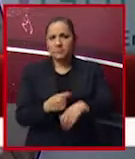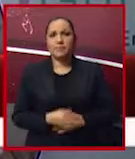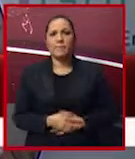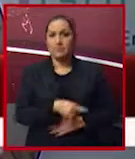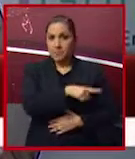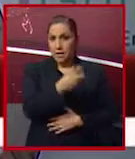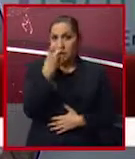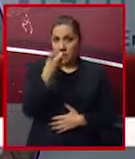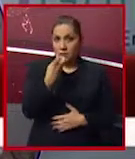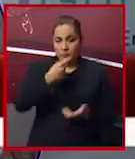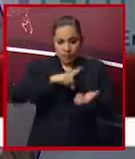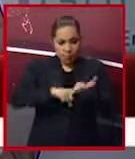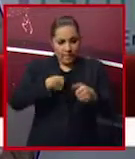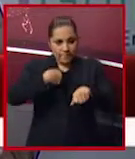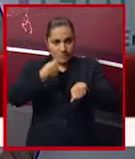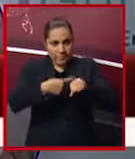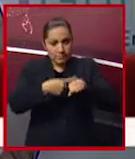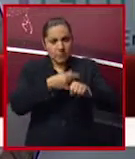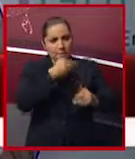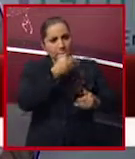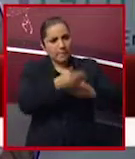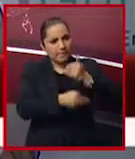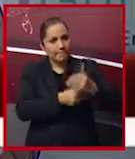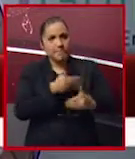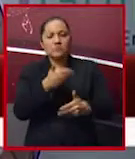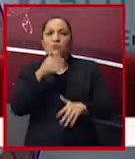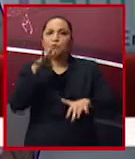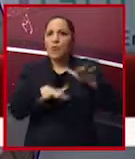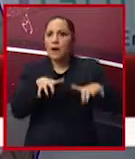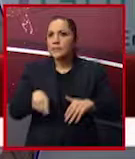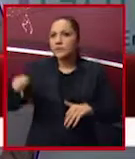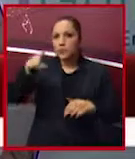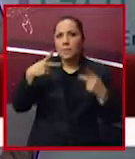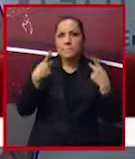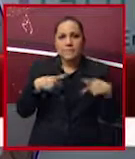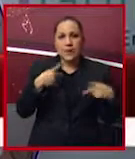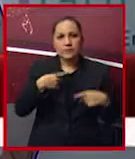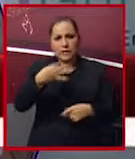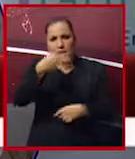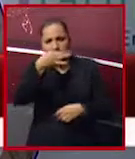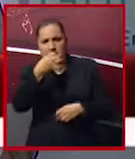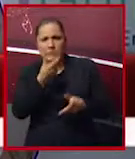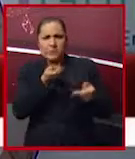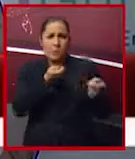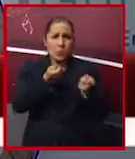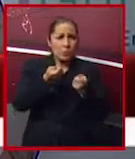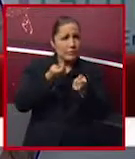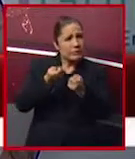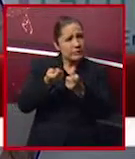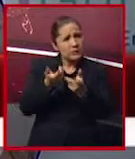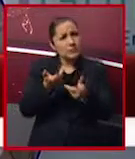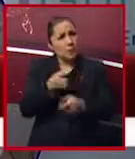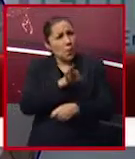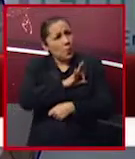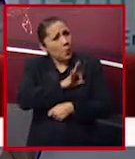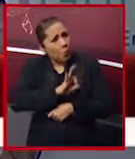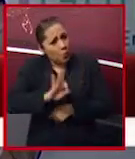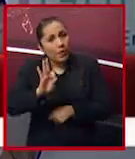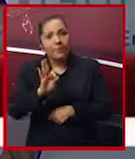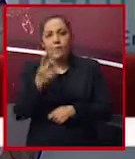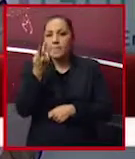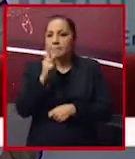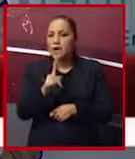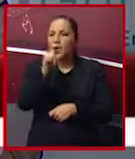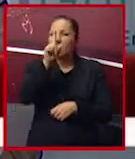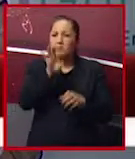he sabido manejar muy bien, pero la idea es que se pueda hacer el mayor esfuerzo posible para que